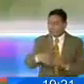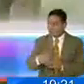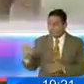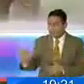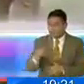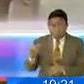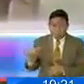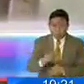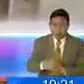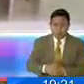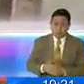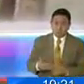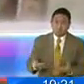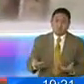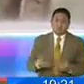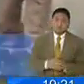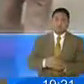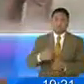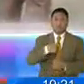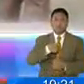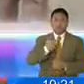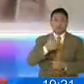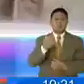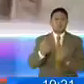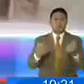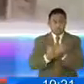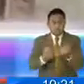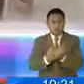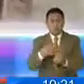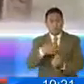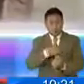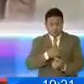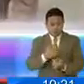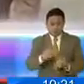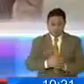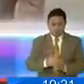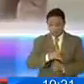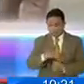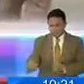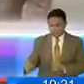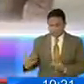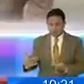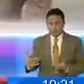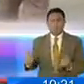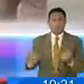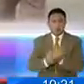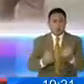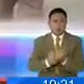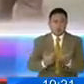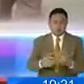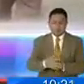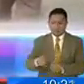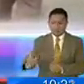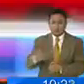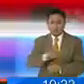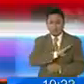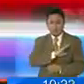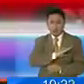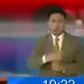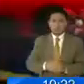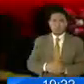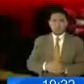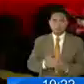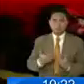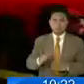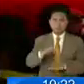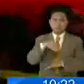saco. Porque no se dedican a cantar al equipo, a alentarlo, a romper la voz 90 minutos, se dedican a hacer el mal a las otras personas. Ya en la